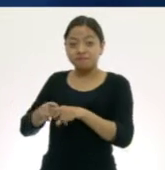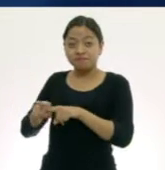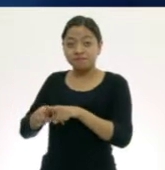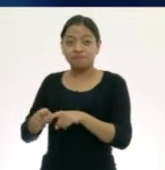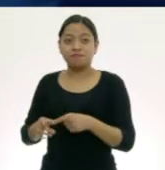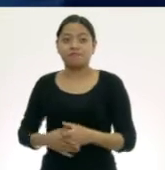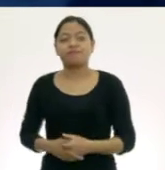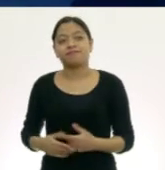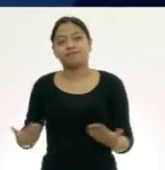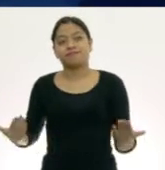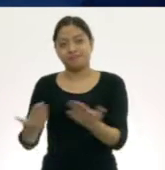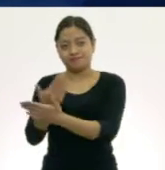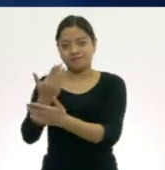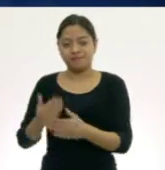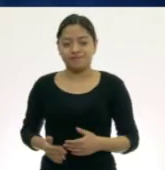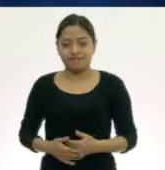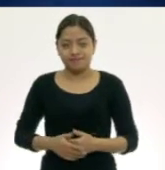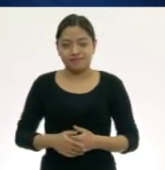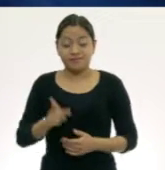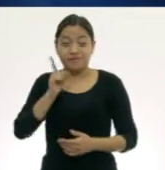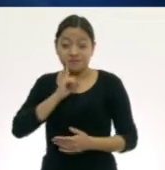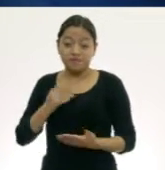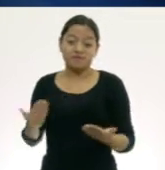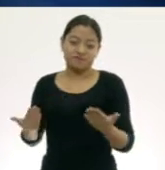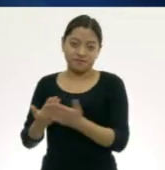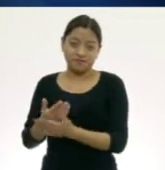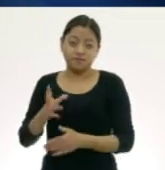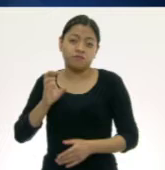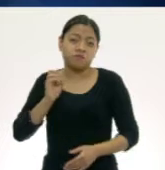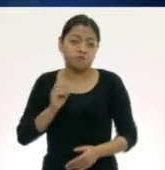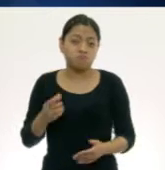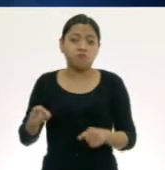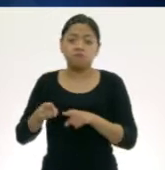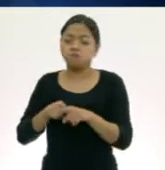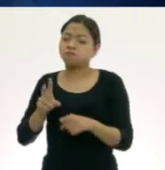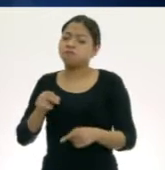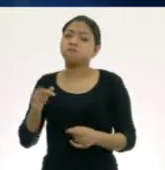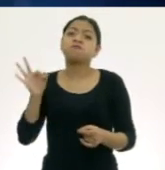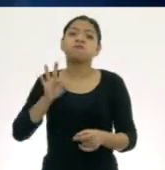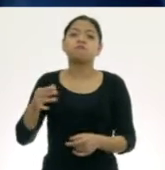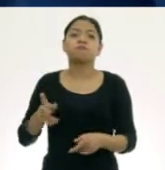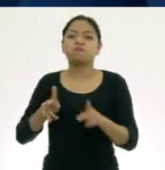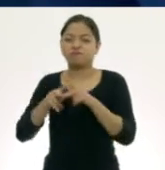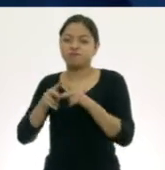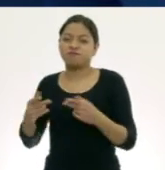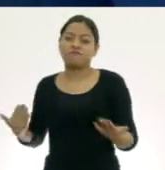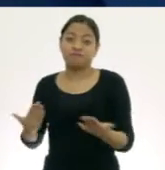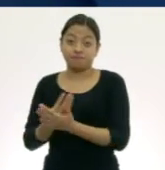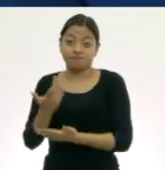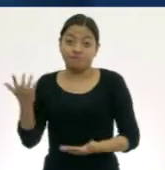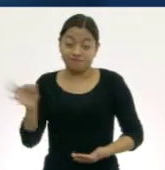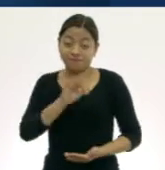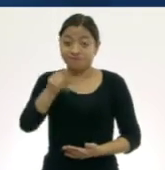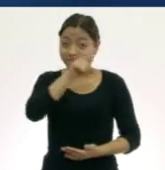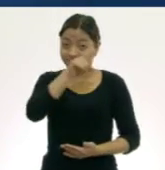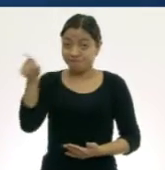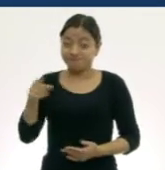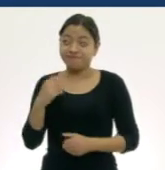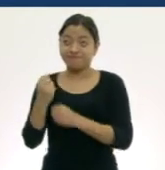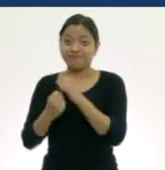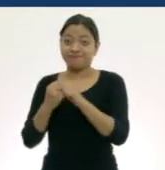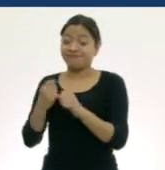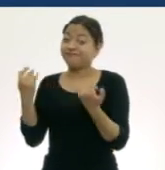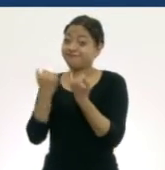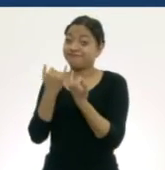Entonces, seguramente también si tienes más hermanos o primitos, recordarás, alguno probablemente ocurrió en uno de esos